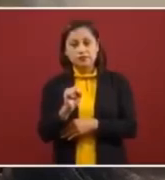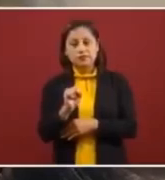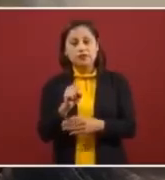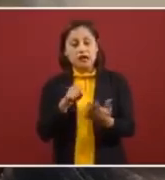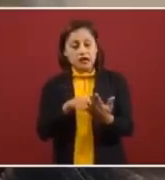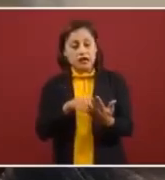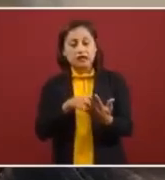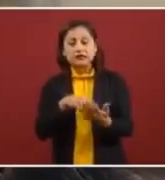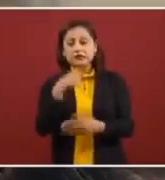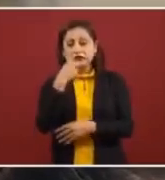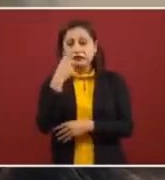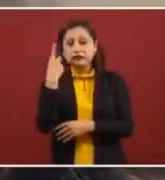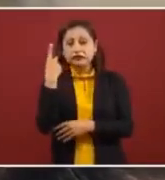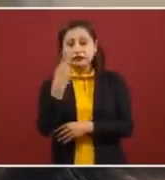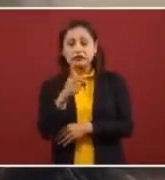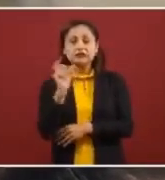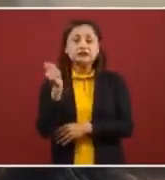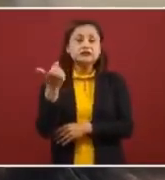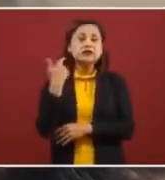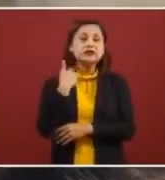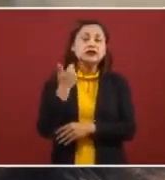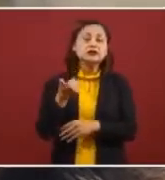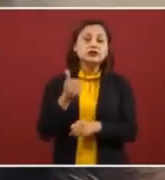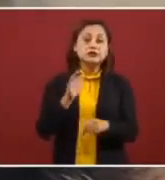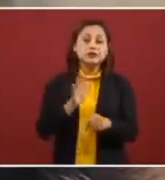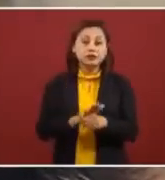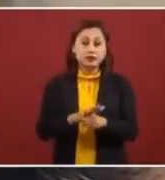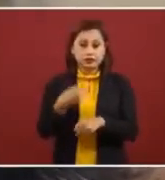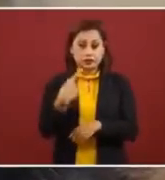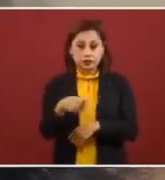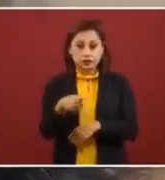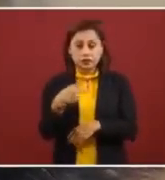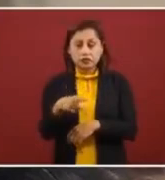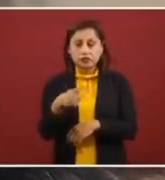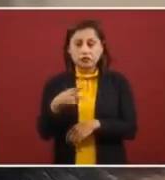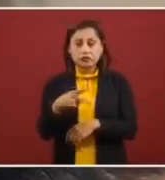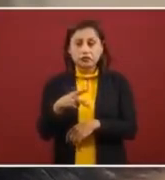an investigation regarding some works.